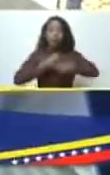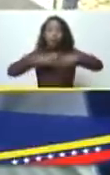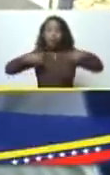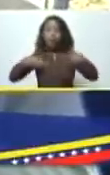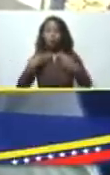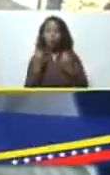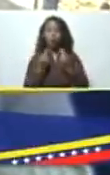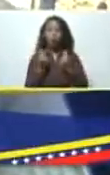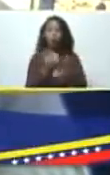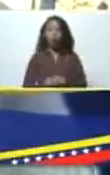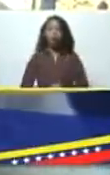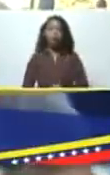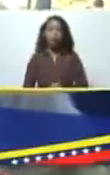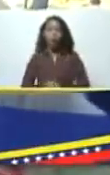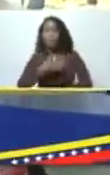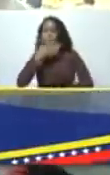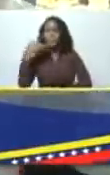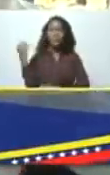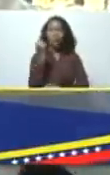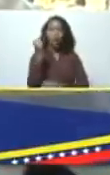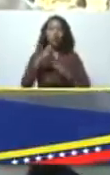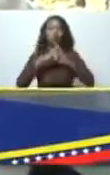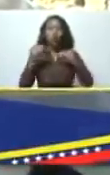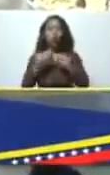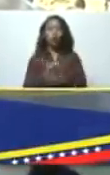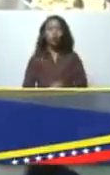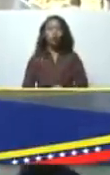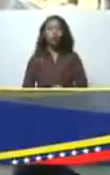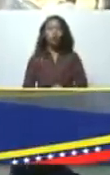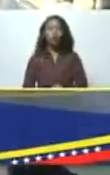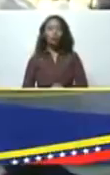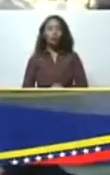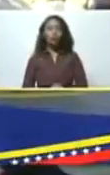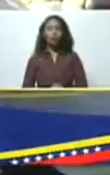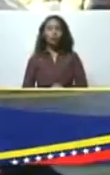económico, la mejoría de todas las